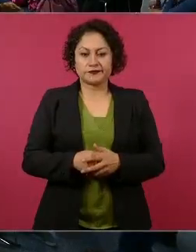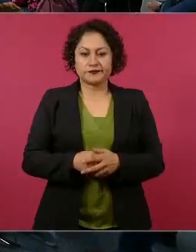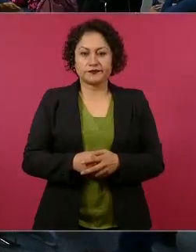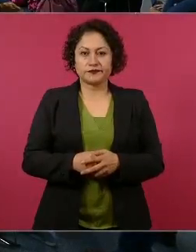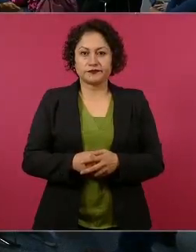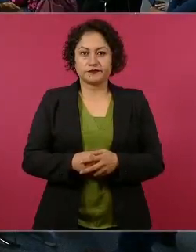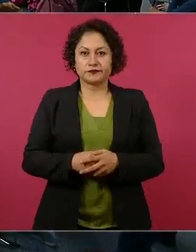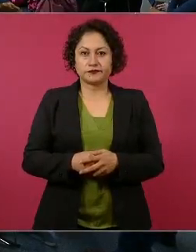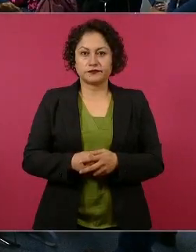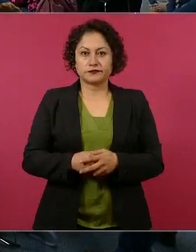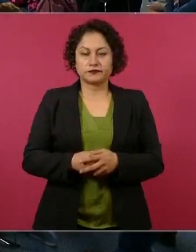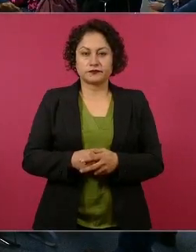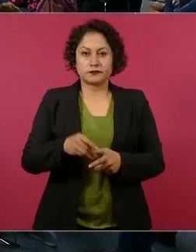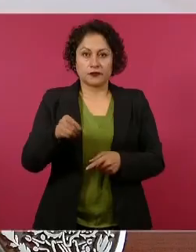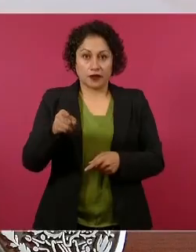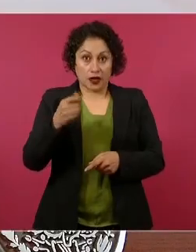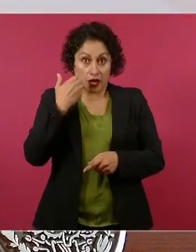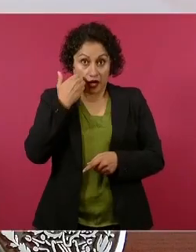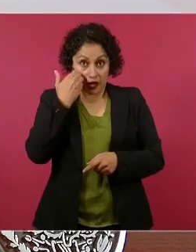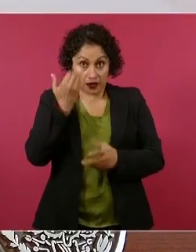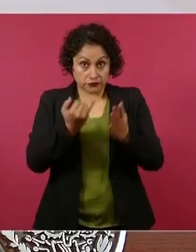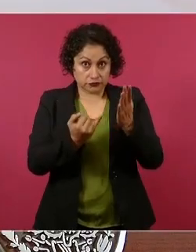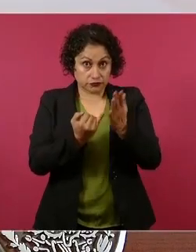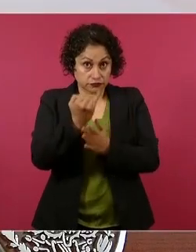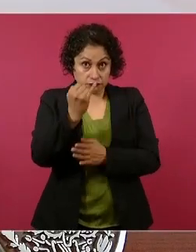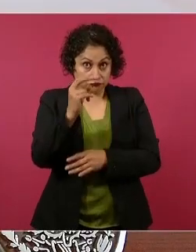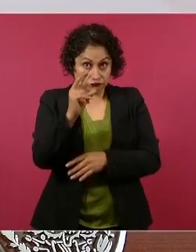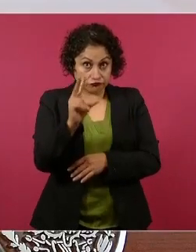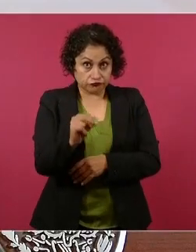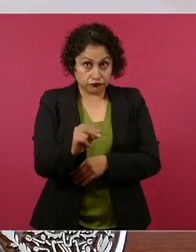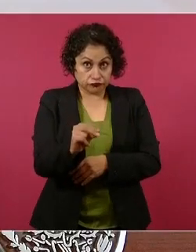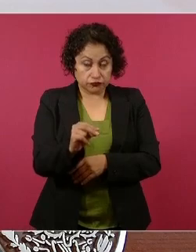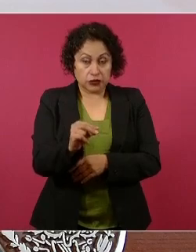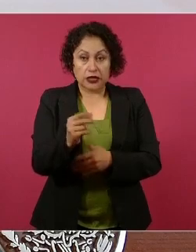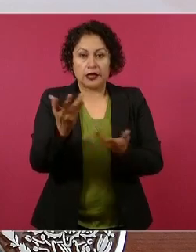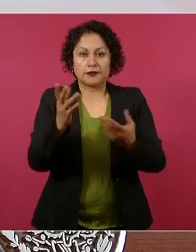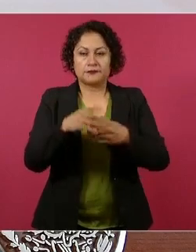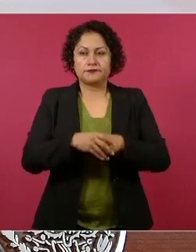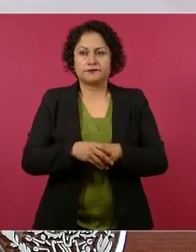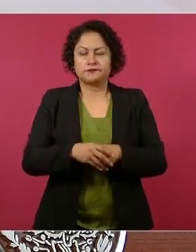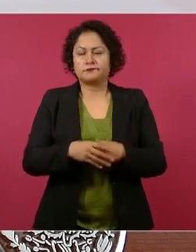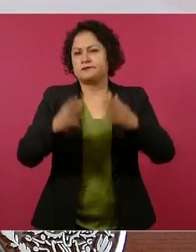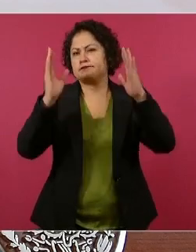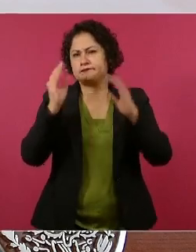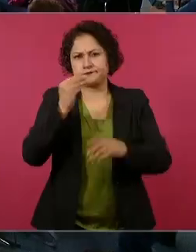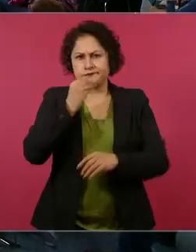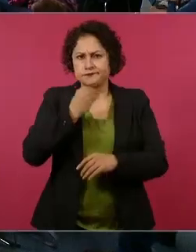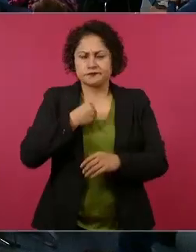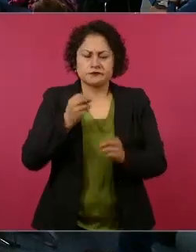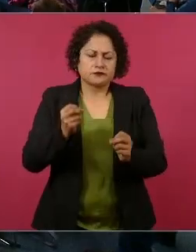no fue por voluntad propia. No le hace. Qué bueno.